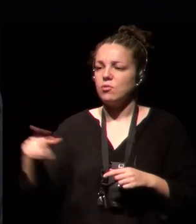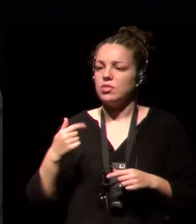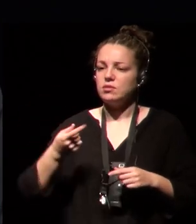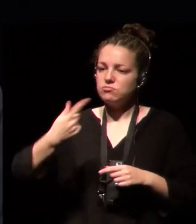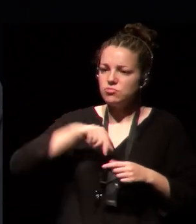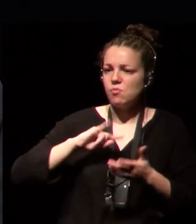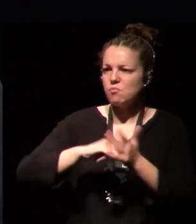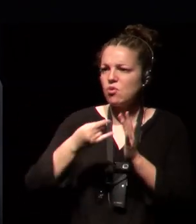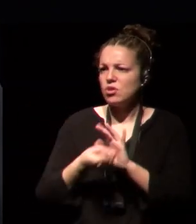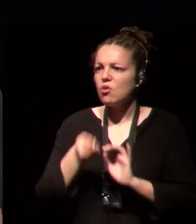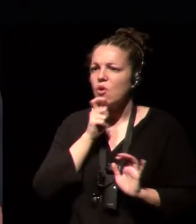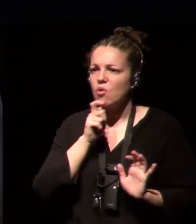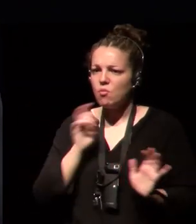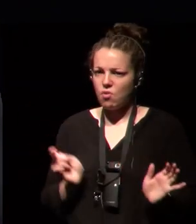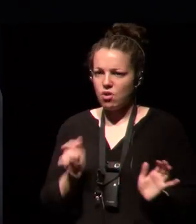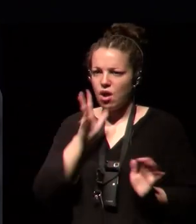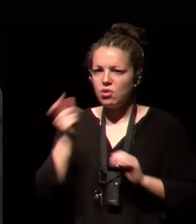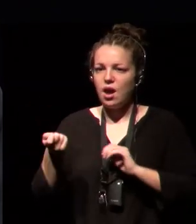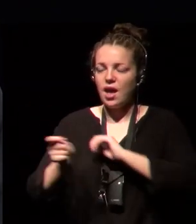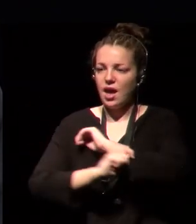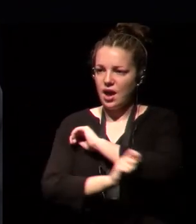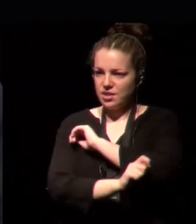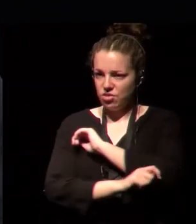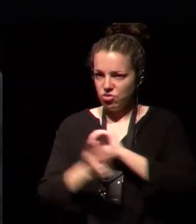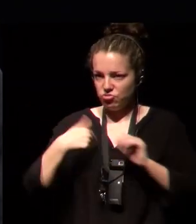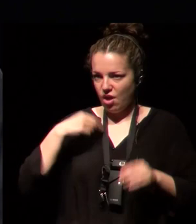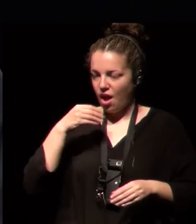hacer justo ahora en esta sala es, en primer lugar, que toméis